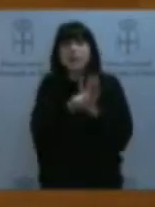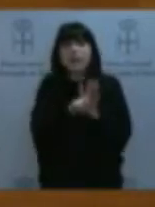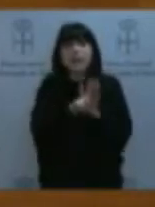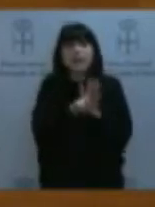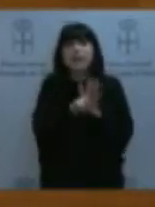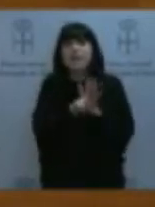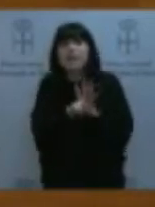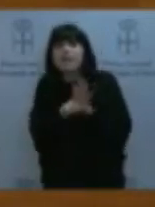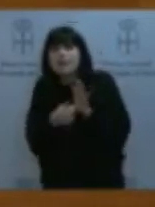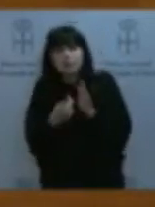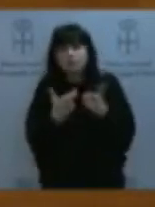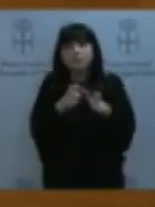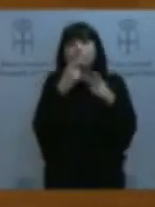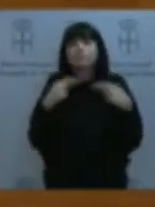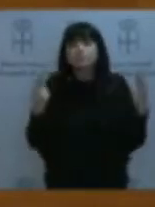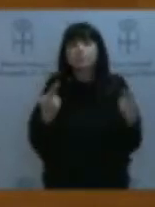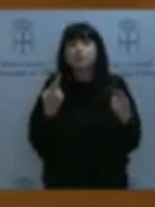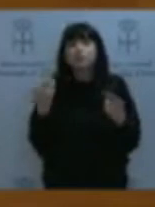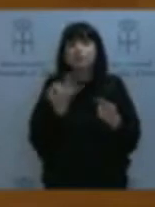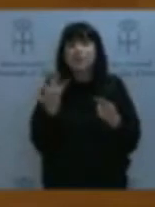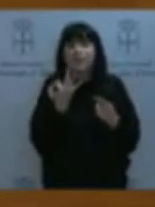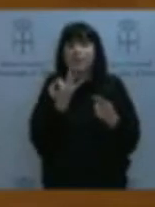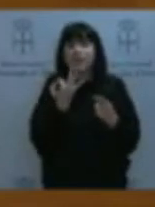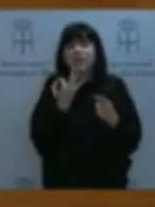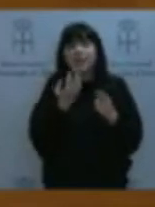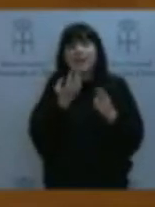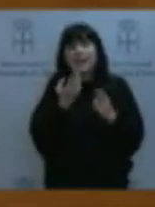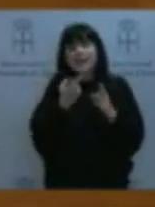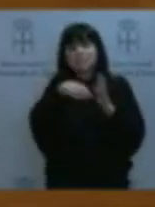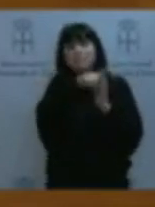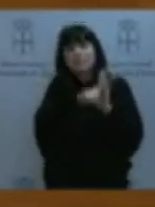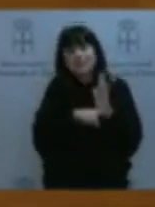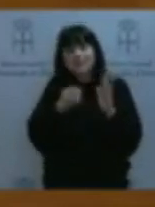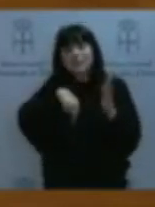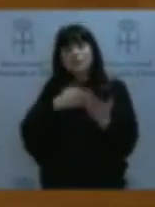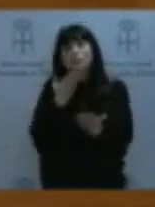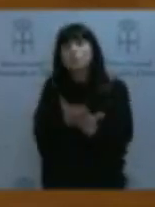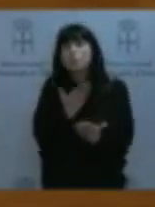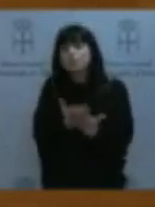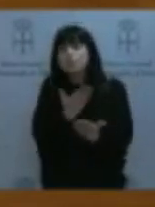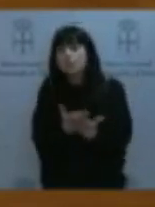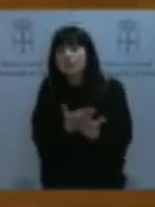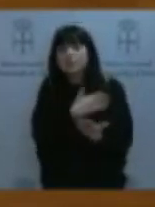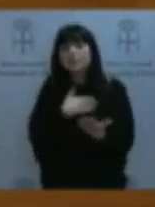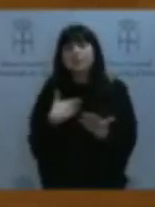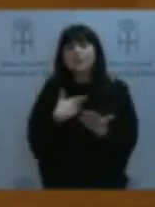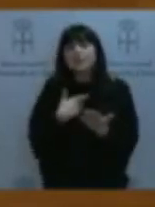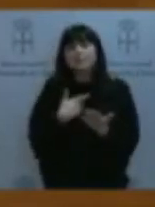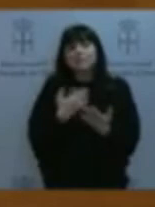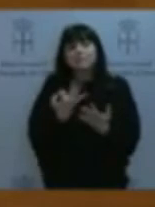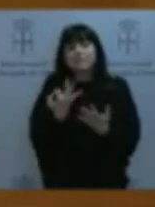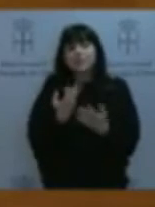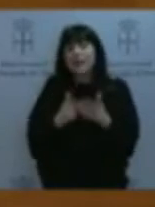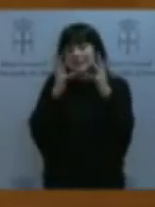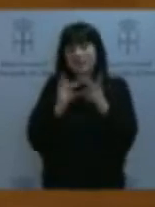adopción de las medidas que proponemos supone un importante paso adelante que nos debiera poner a la altura de las administraciones de los países más avanzados